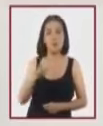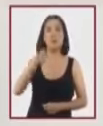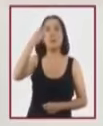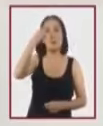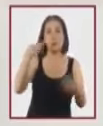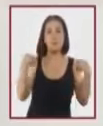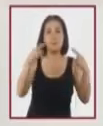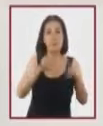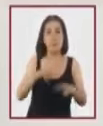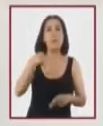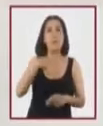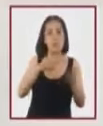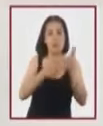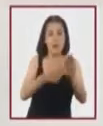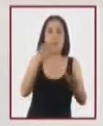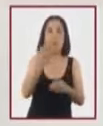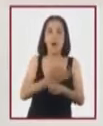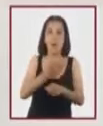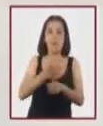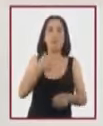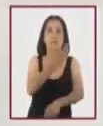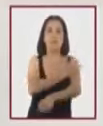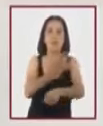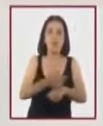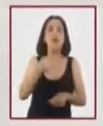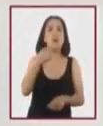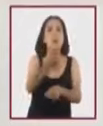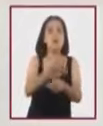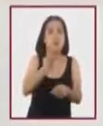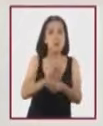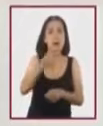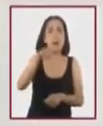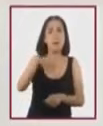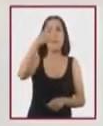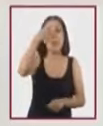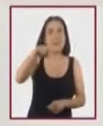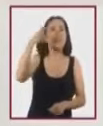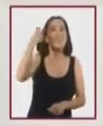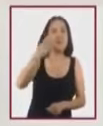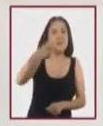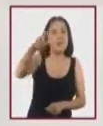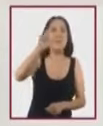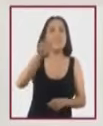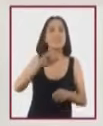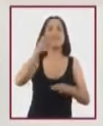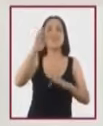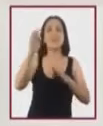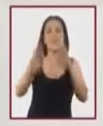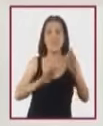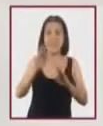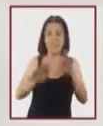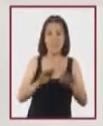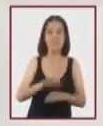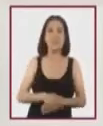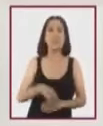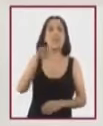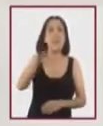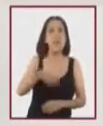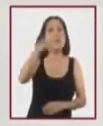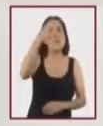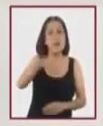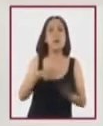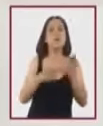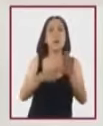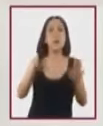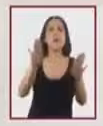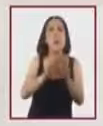los acompañaré en esta emisión. Les invito a que viajemos juntos al sorprendente y maravilloso mundo de la física. El propósito de este programa es